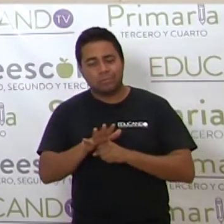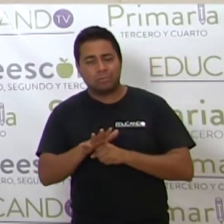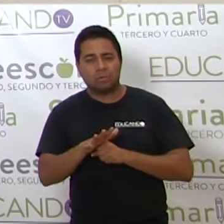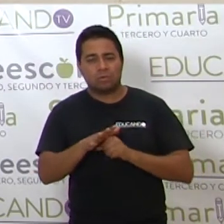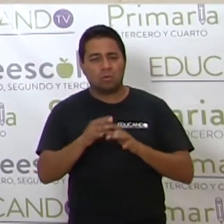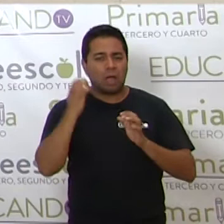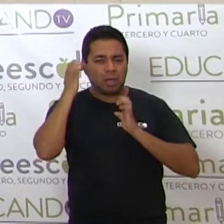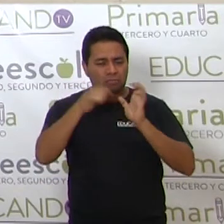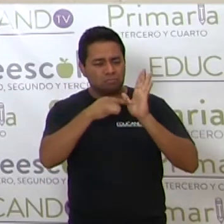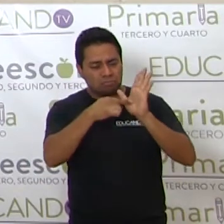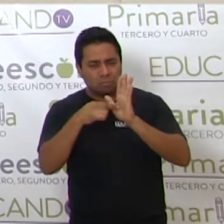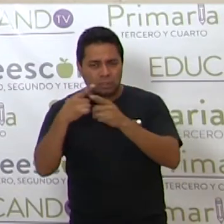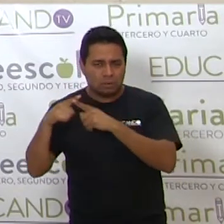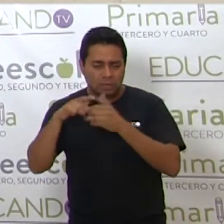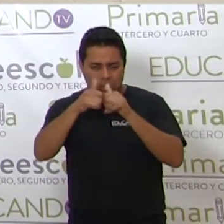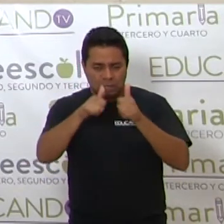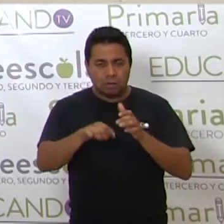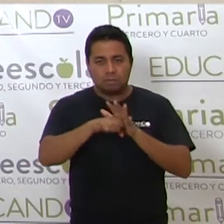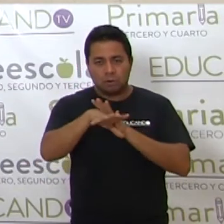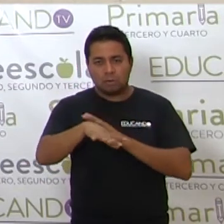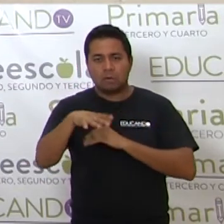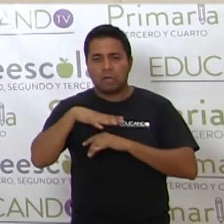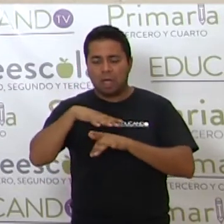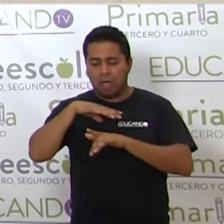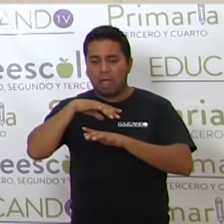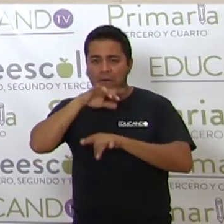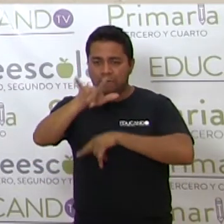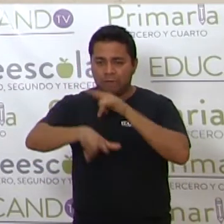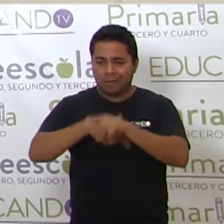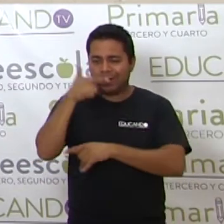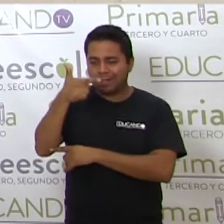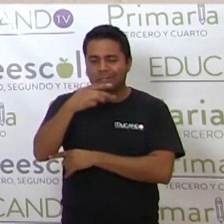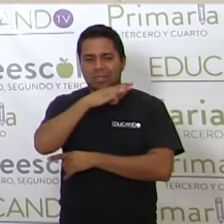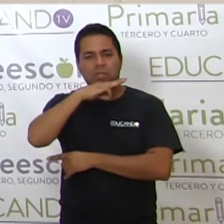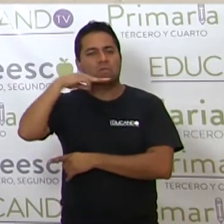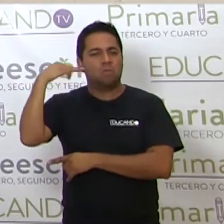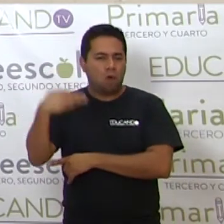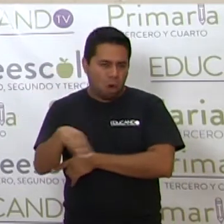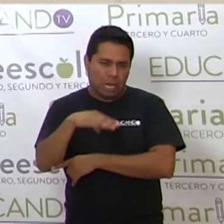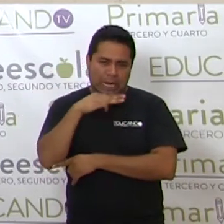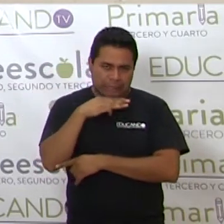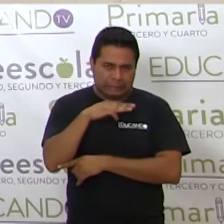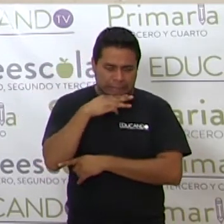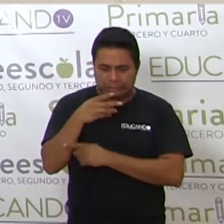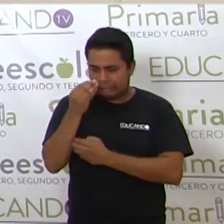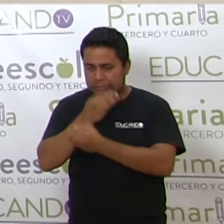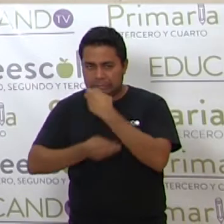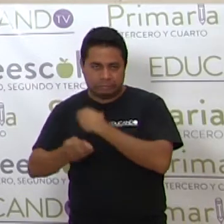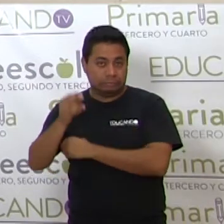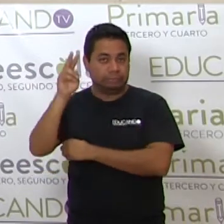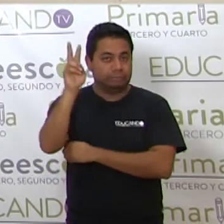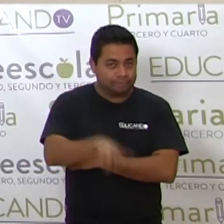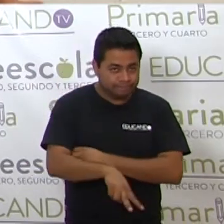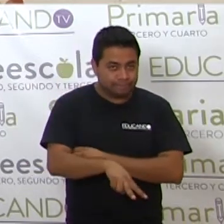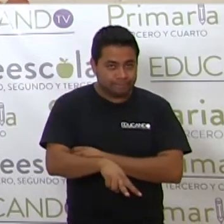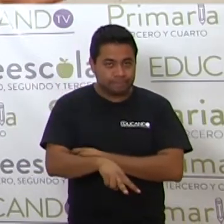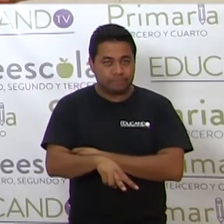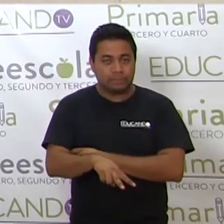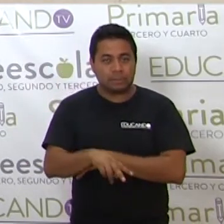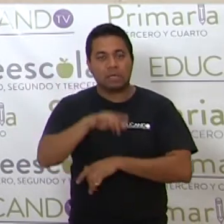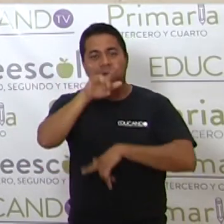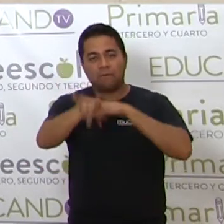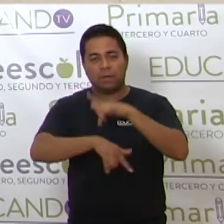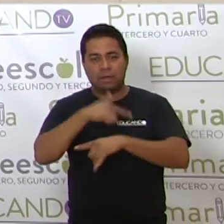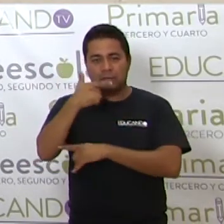por ejemplo está la feria de los siete moles aquí en oaxaca quitó de comida verdad si definitivamente la feria de los